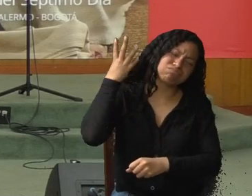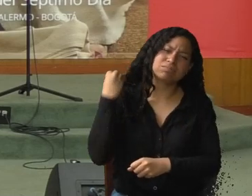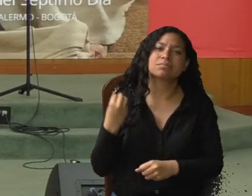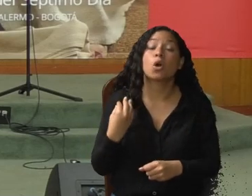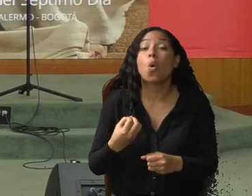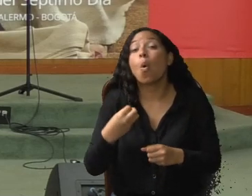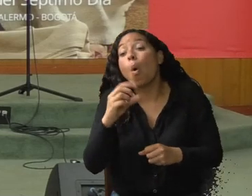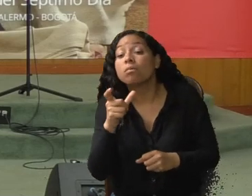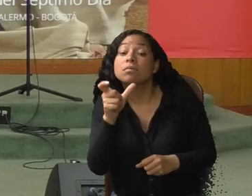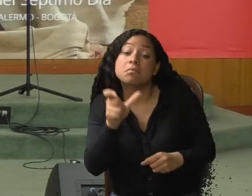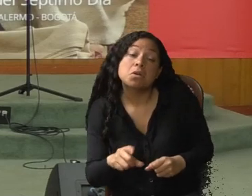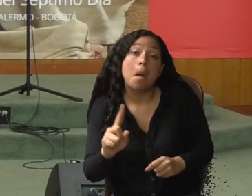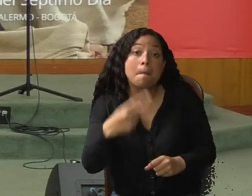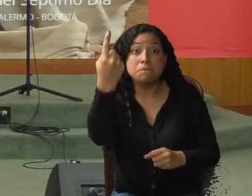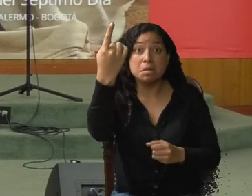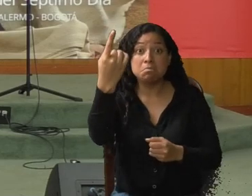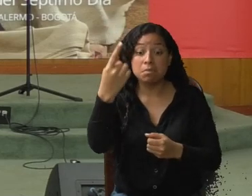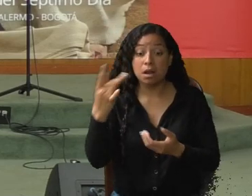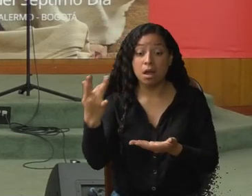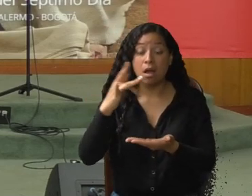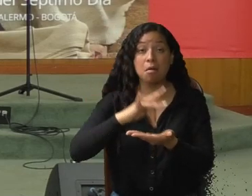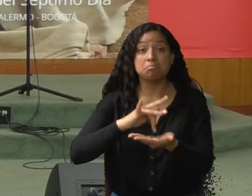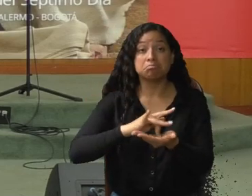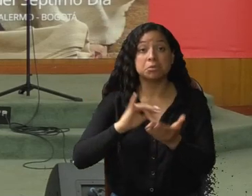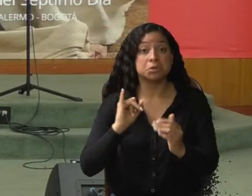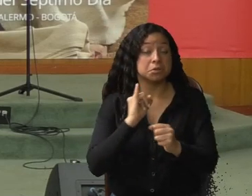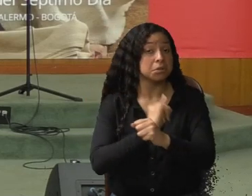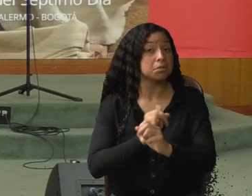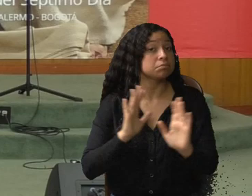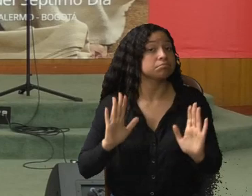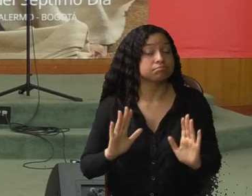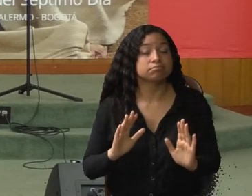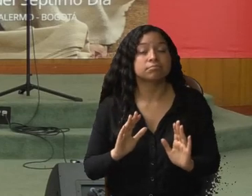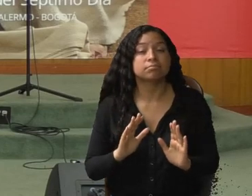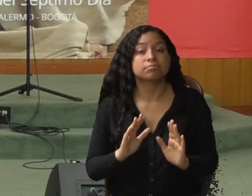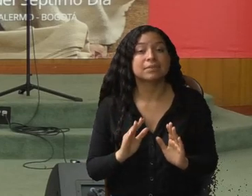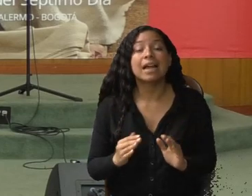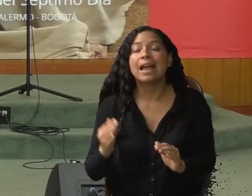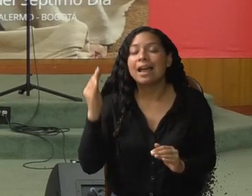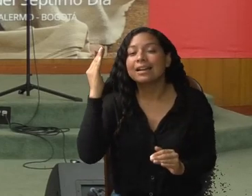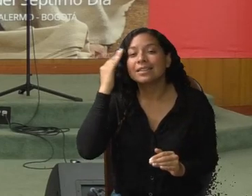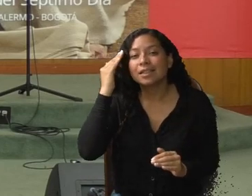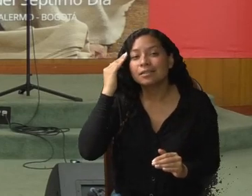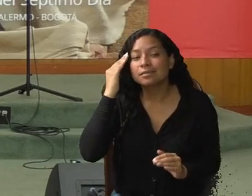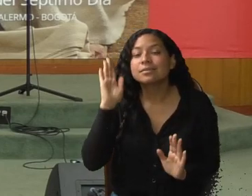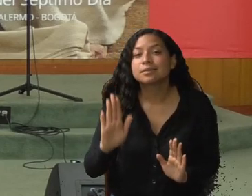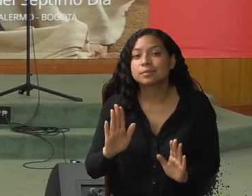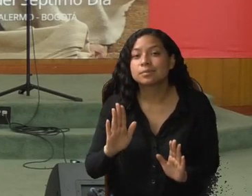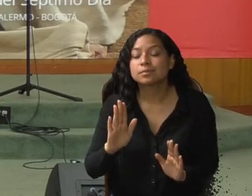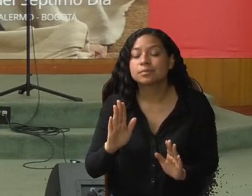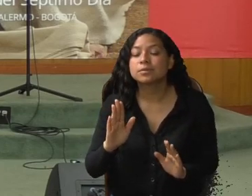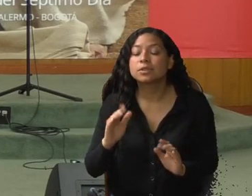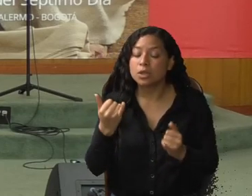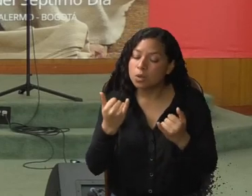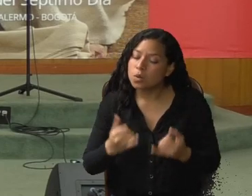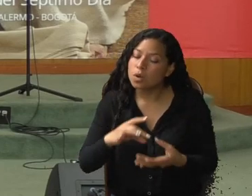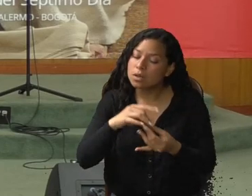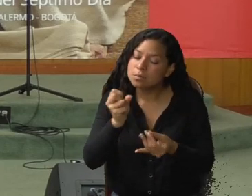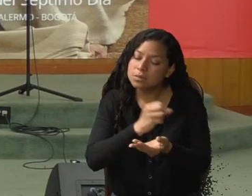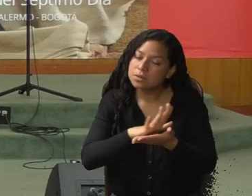a ese lugar. Y sabemos que no es casualidad que hoy hayamos hablado del Espíritu Santo, porque el Espíritu